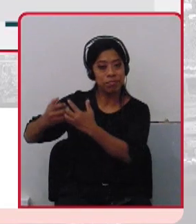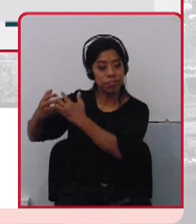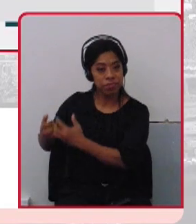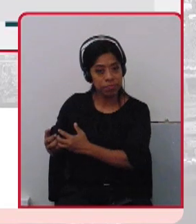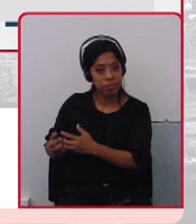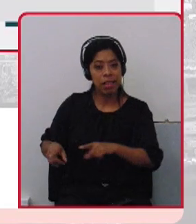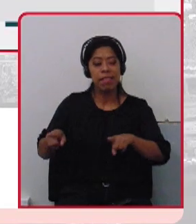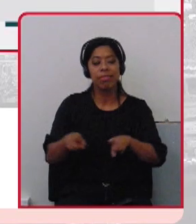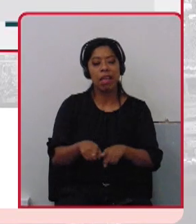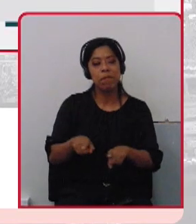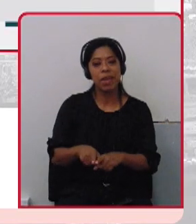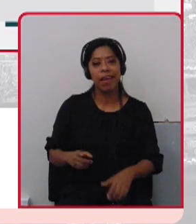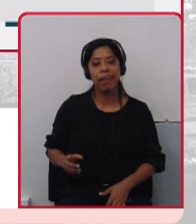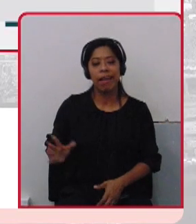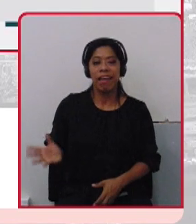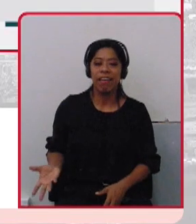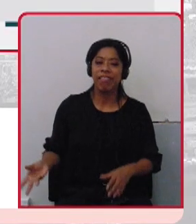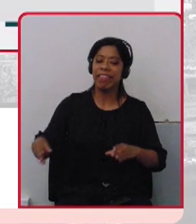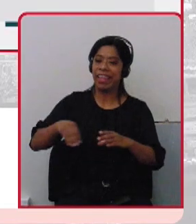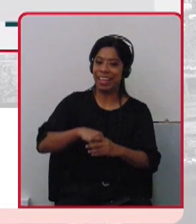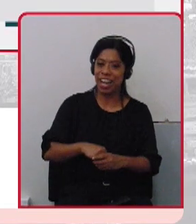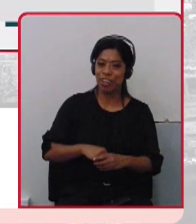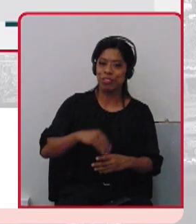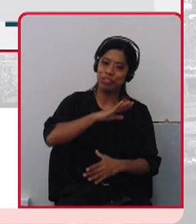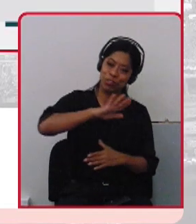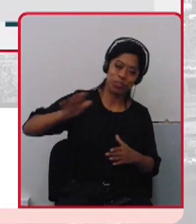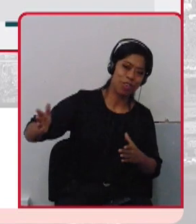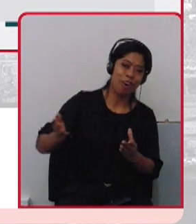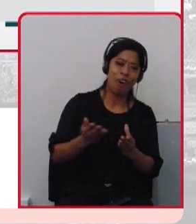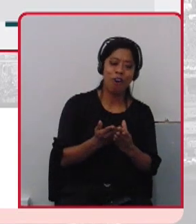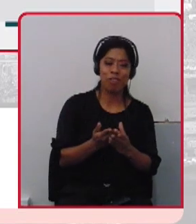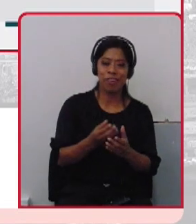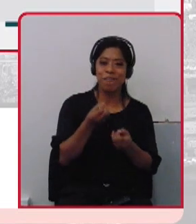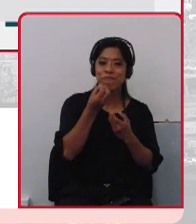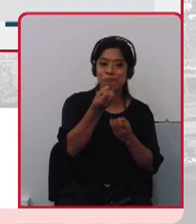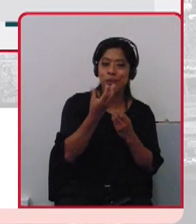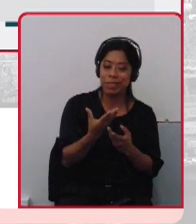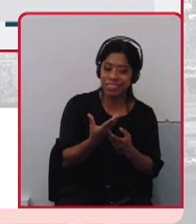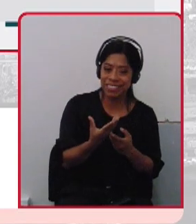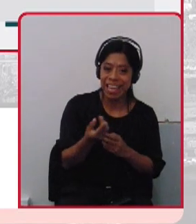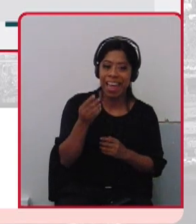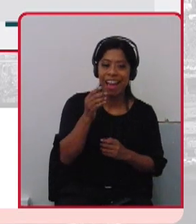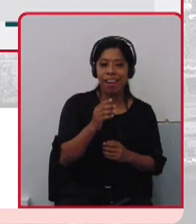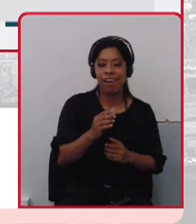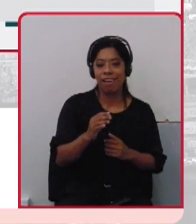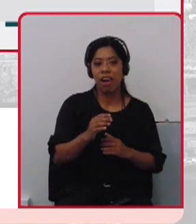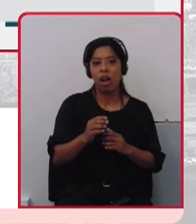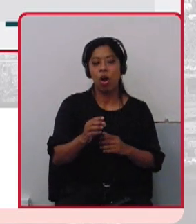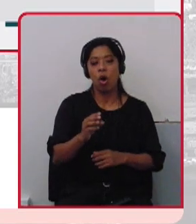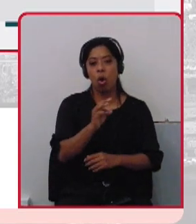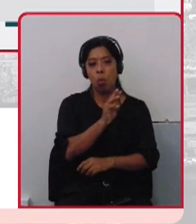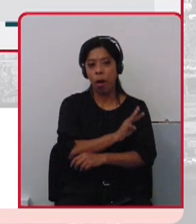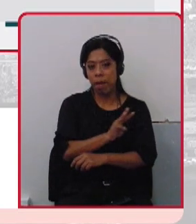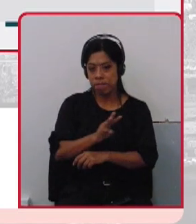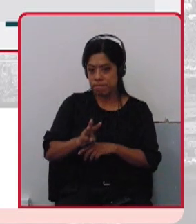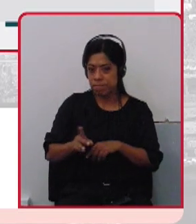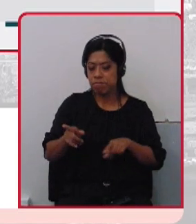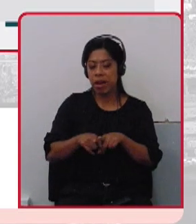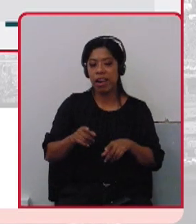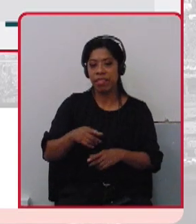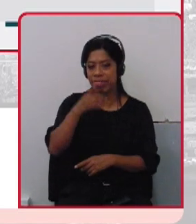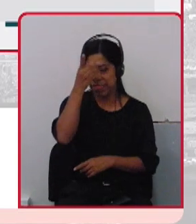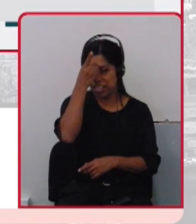nosotros integración, que tenemos que integrar todos estos datos, ¿no?, que sean online y en una base de datos general para poder